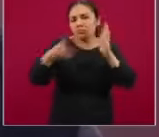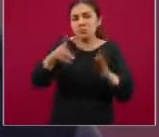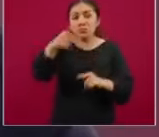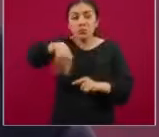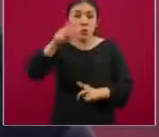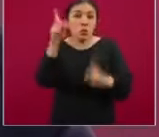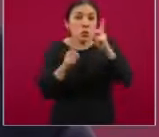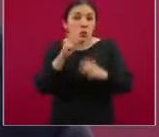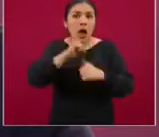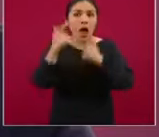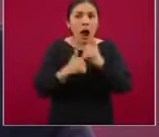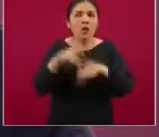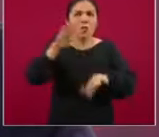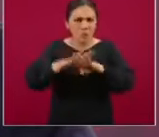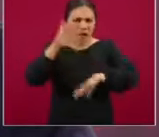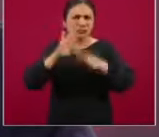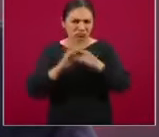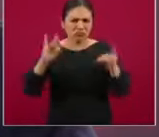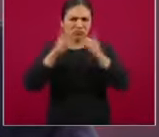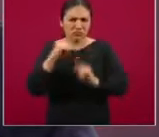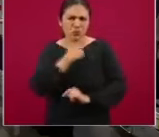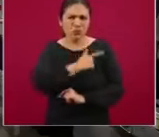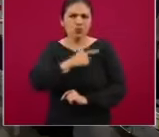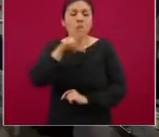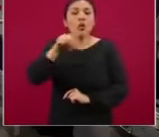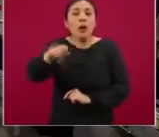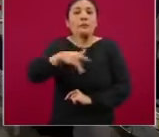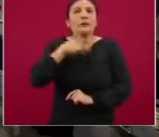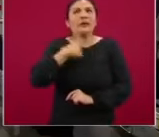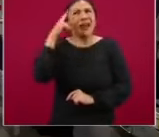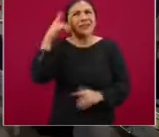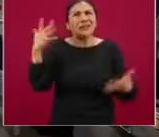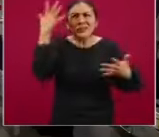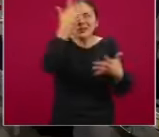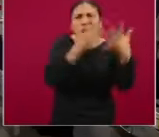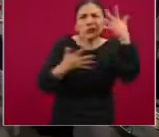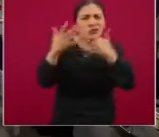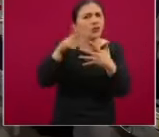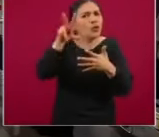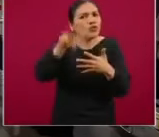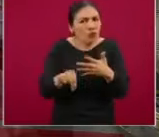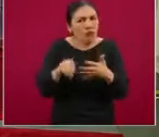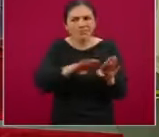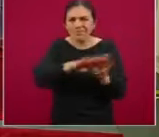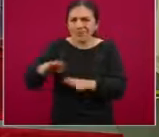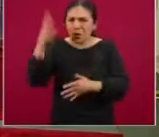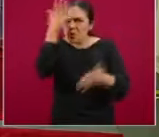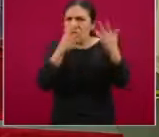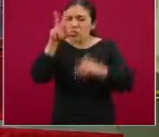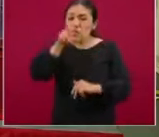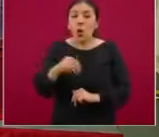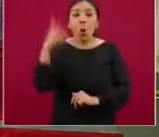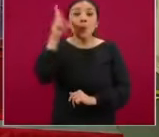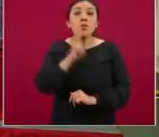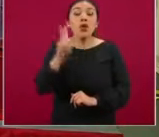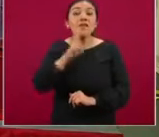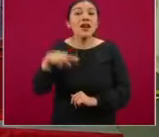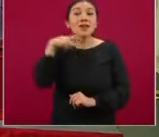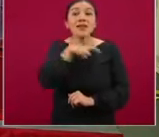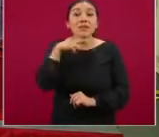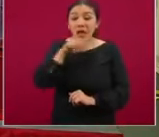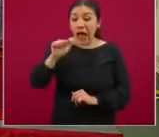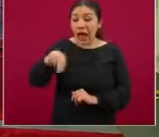cualquier aclaración que haya lugar, para no confundir, específicamente no confundir prueba rápida